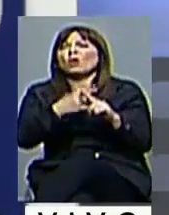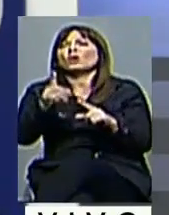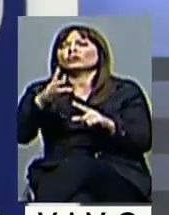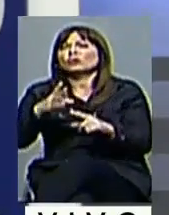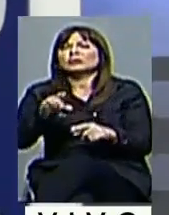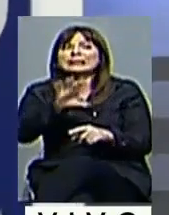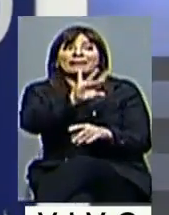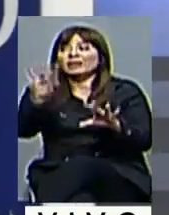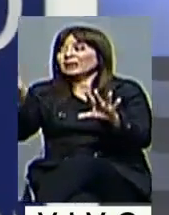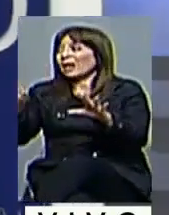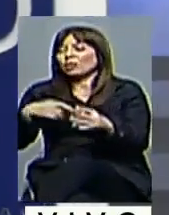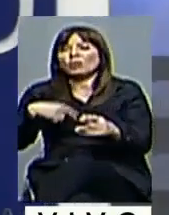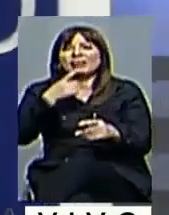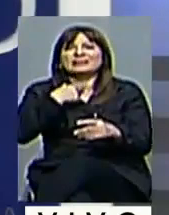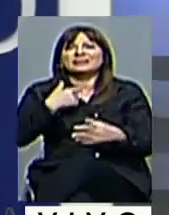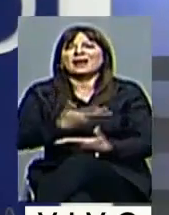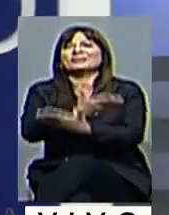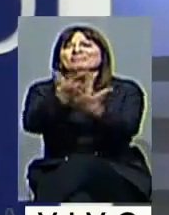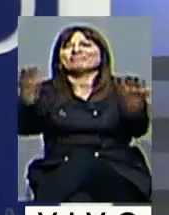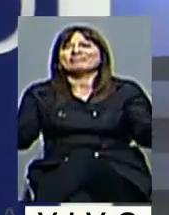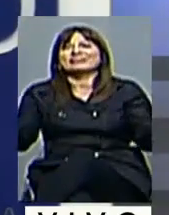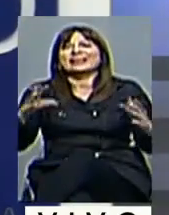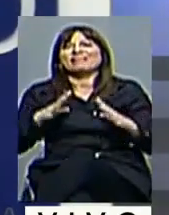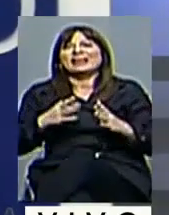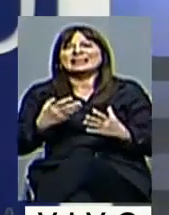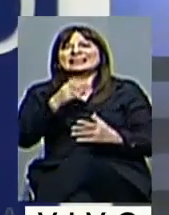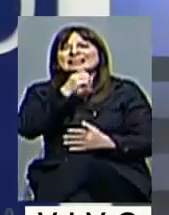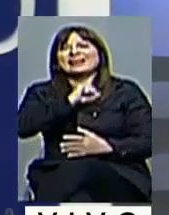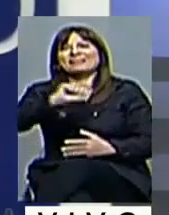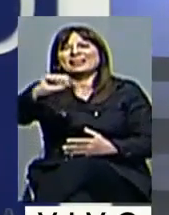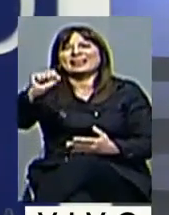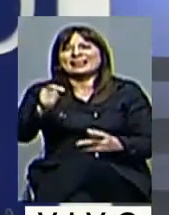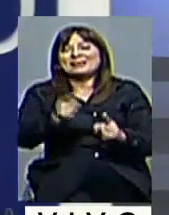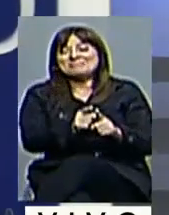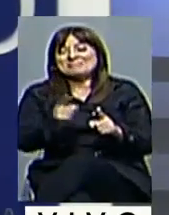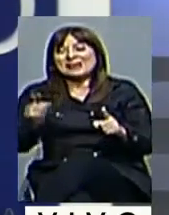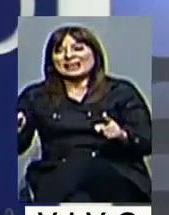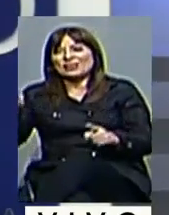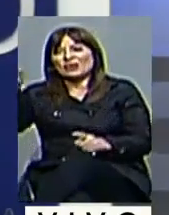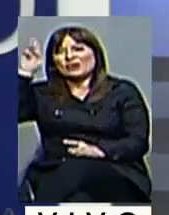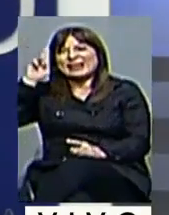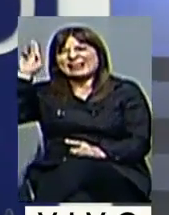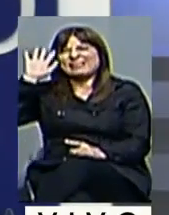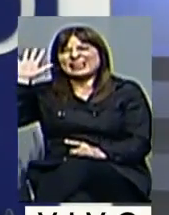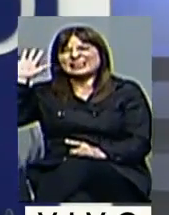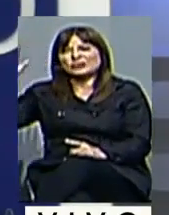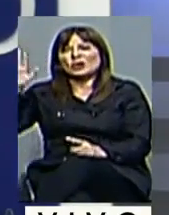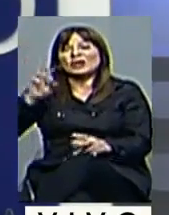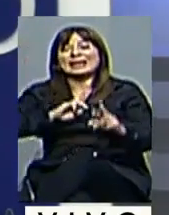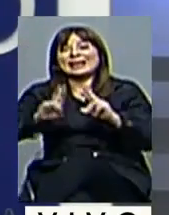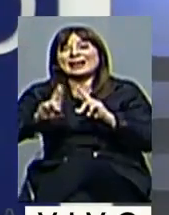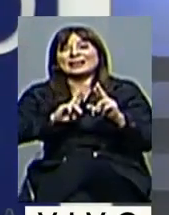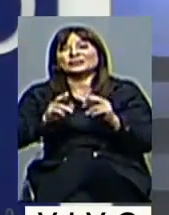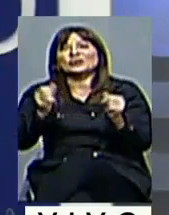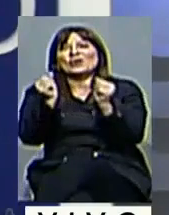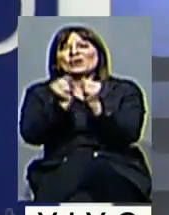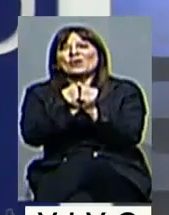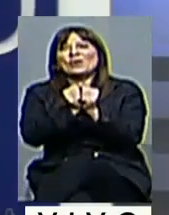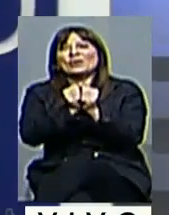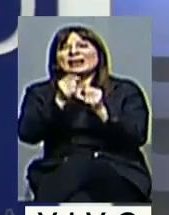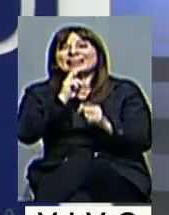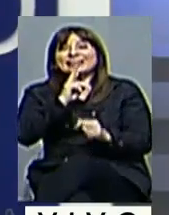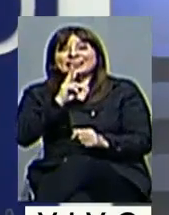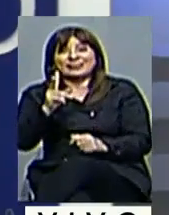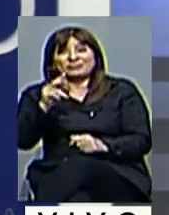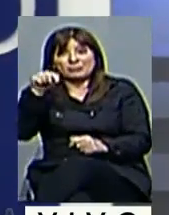programa, desearles a todos unas muy felices fiestas en este periodo, y la reflexión, digamos, relacionada con este programa, que tiene que ver un poco